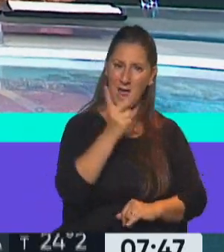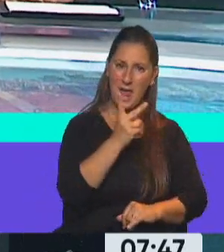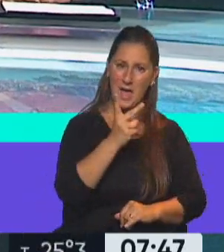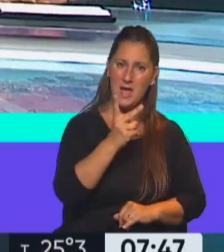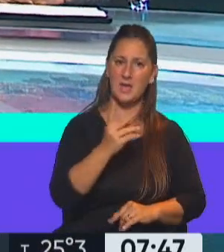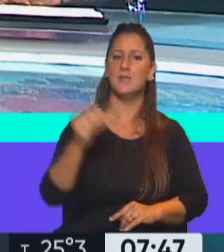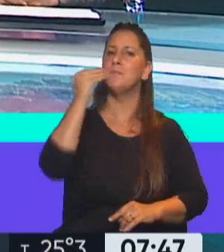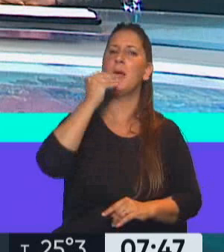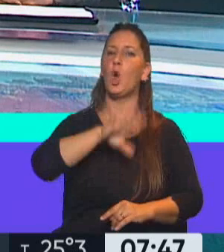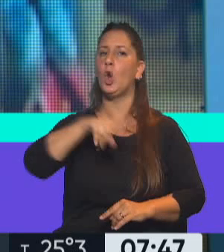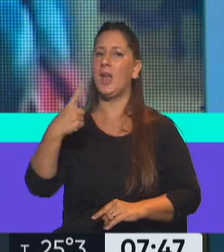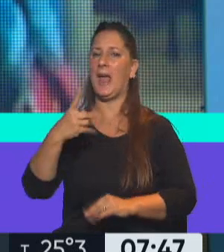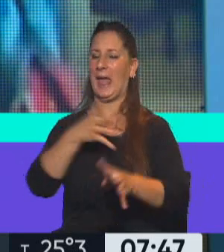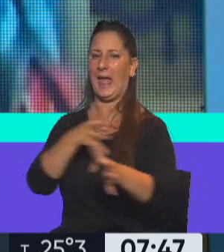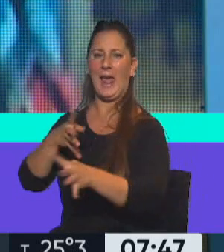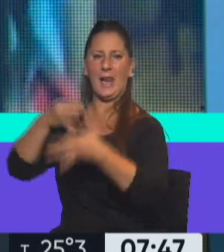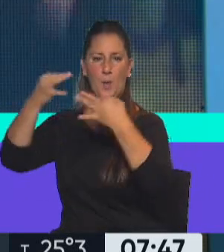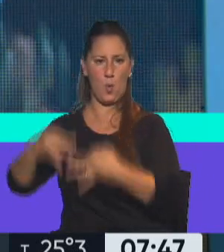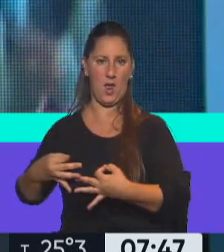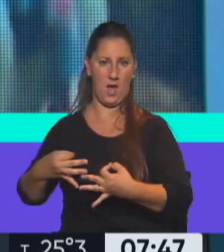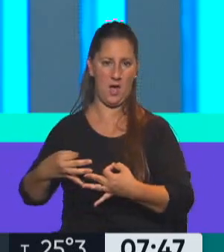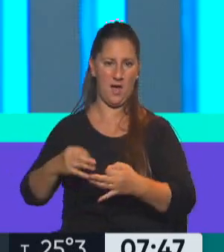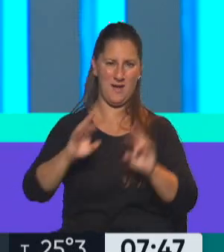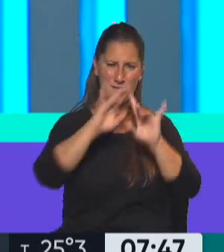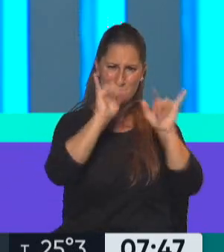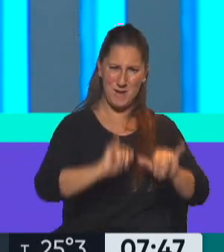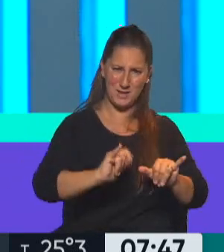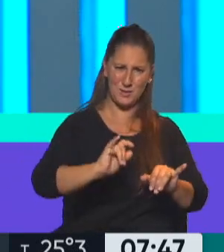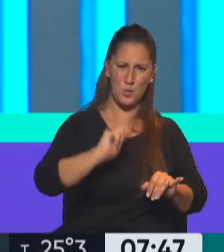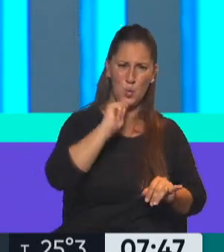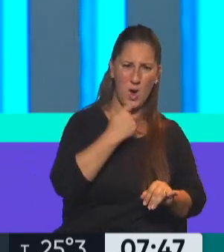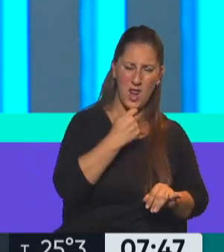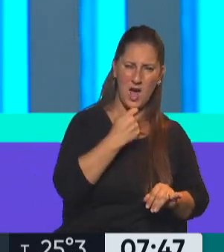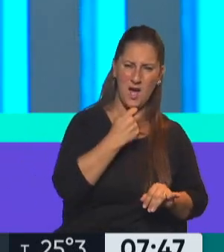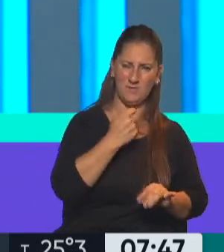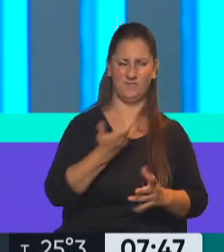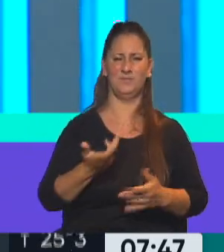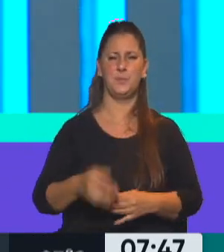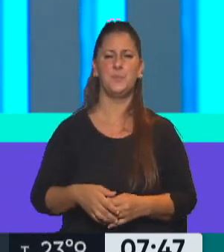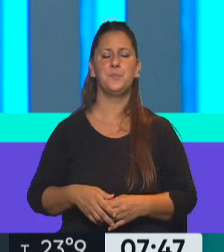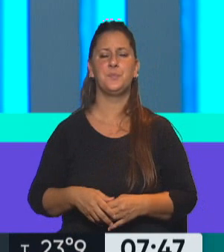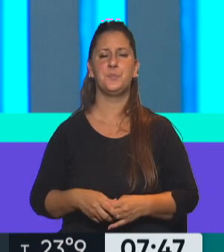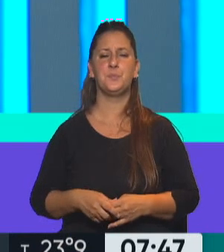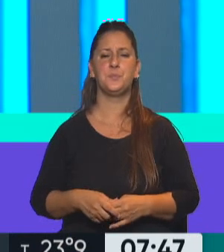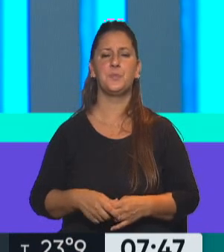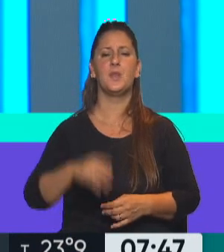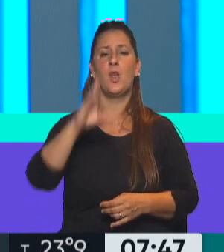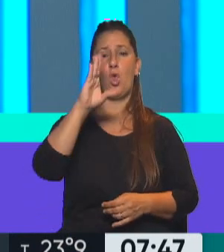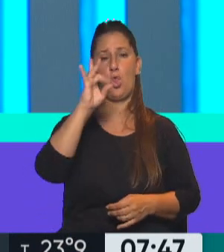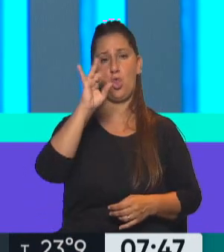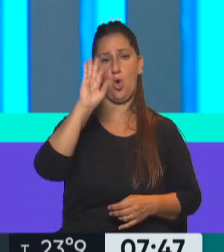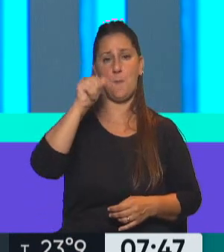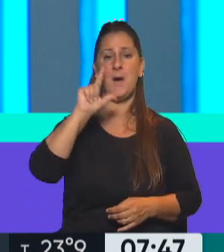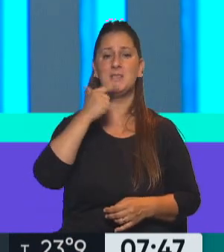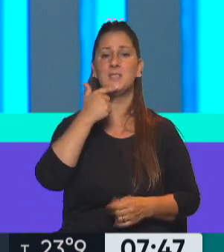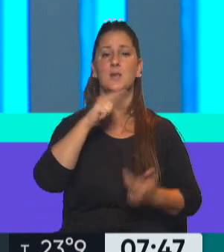guerra. Entonces, una paz mala no es mucho mejor que una guerra buena. En el caso de Donbass, de